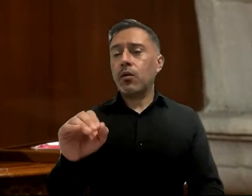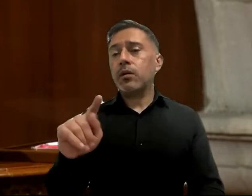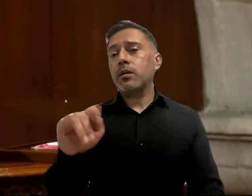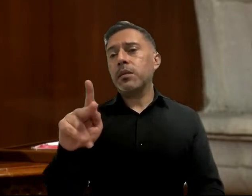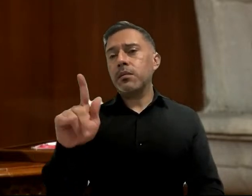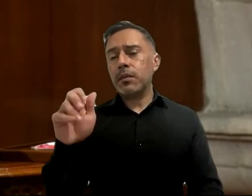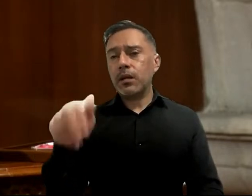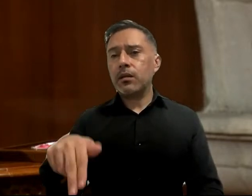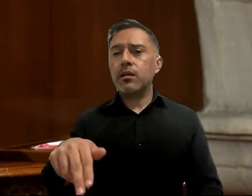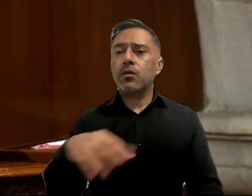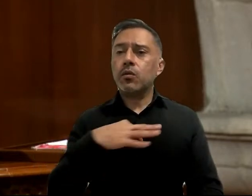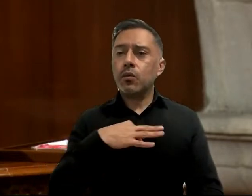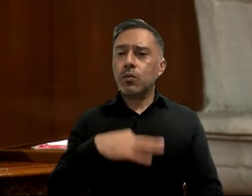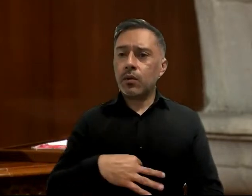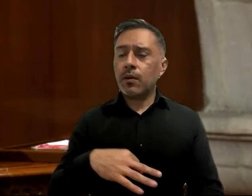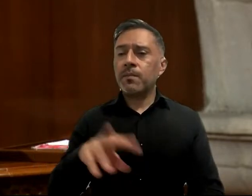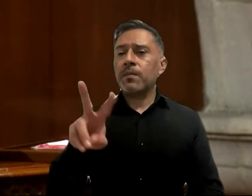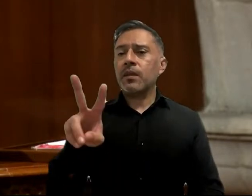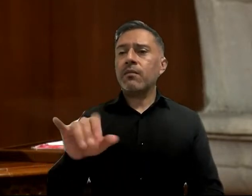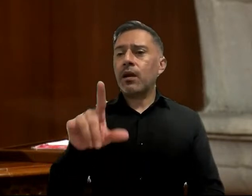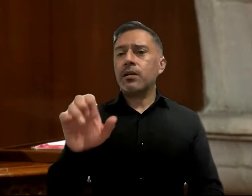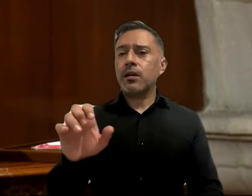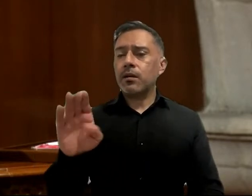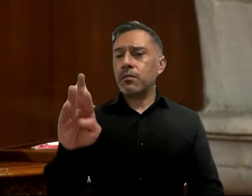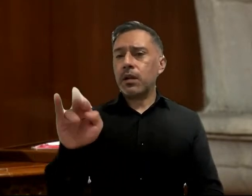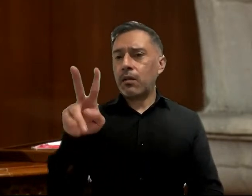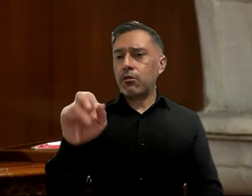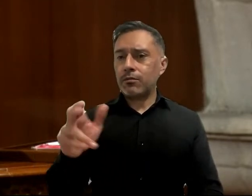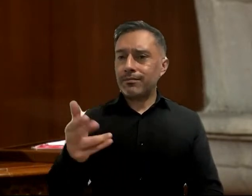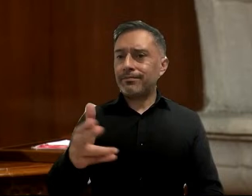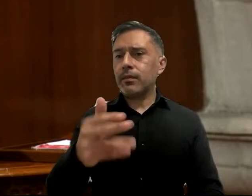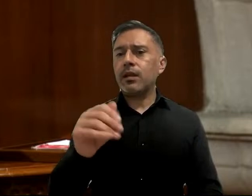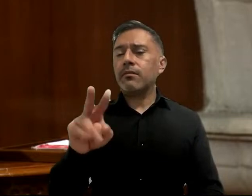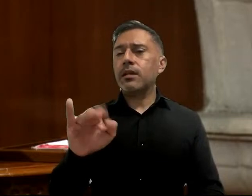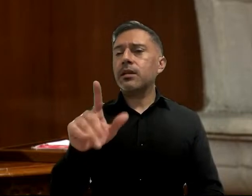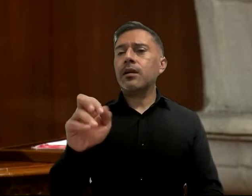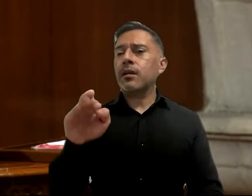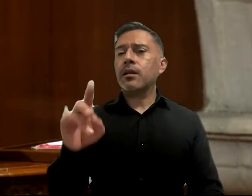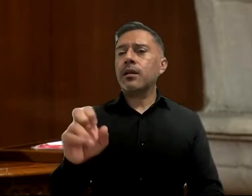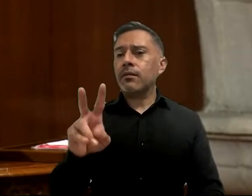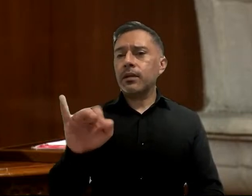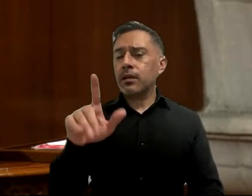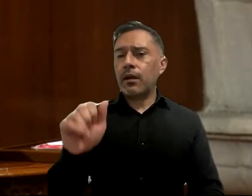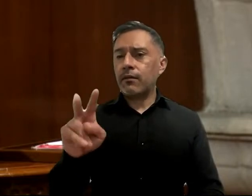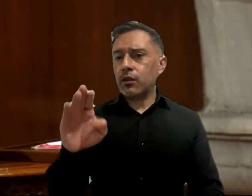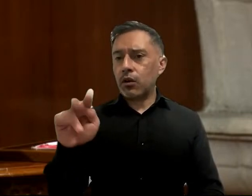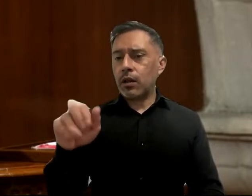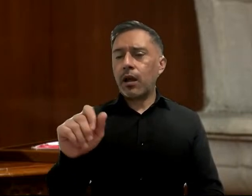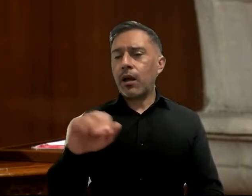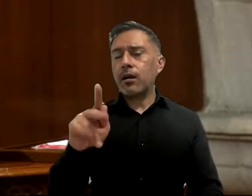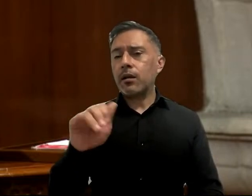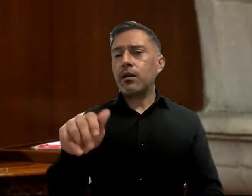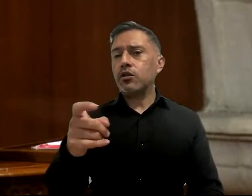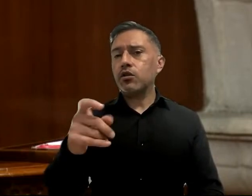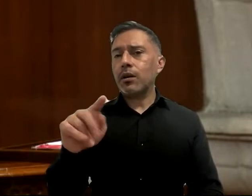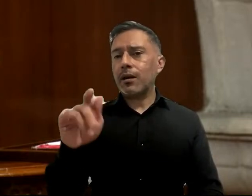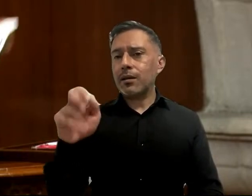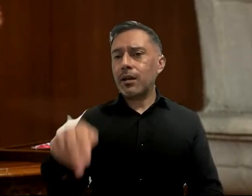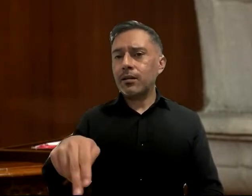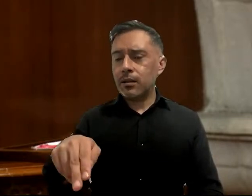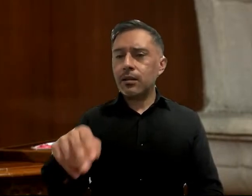Timilpan, Toluca, Valle de Bravo, Villa de Allende, Villa Victoria, Jalatlaco, Xonacatlán